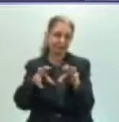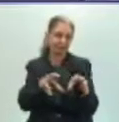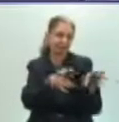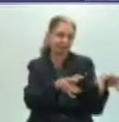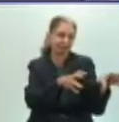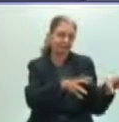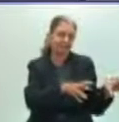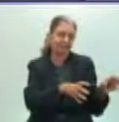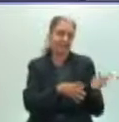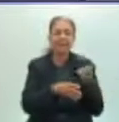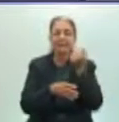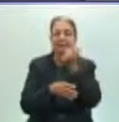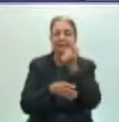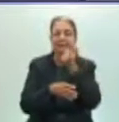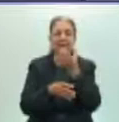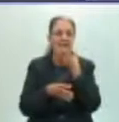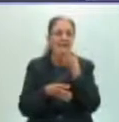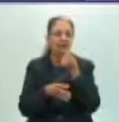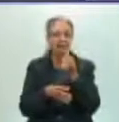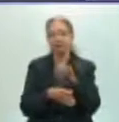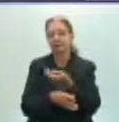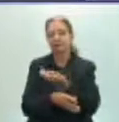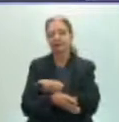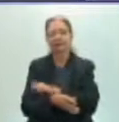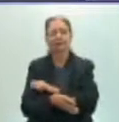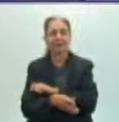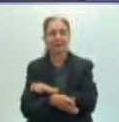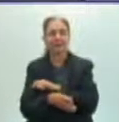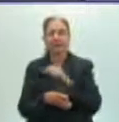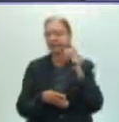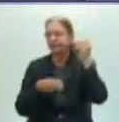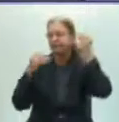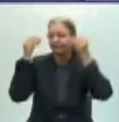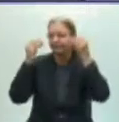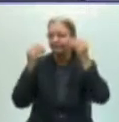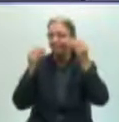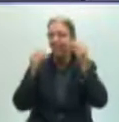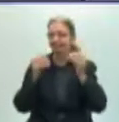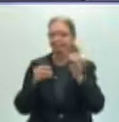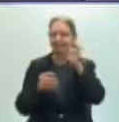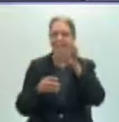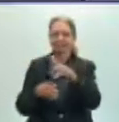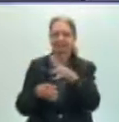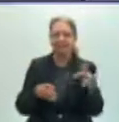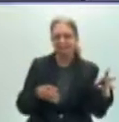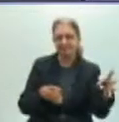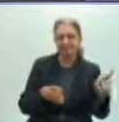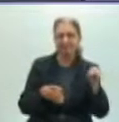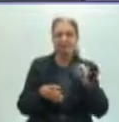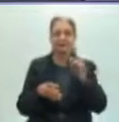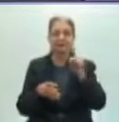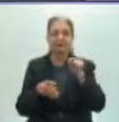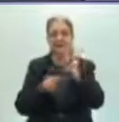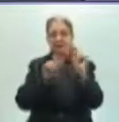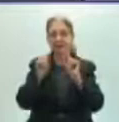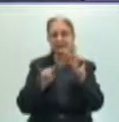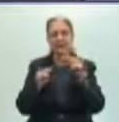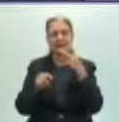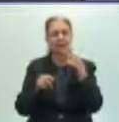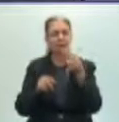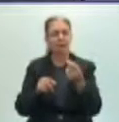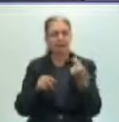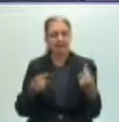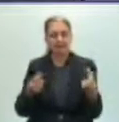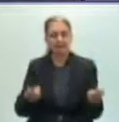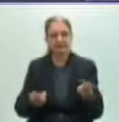mayor demanda de la población. Analiza el gráfico y responde las interrogantes siguientes. Ahora te daré